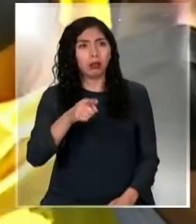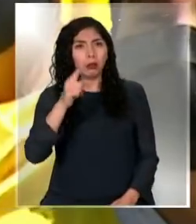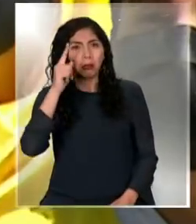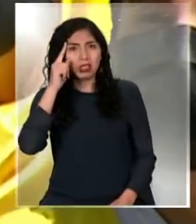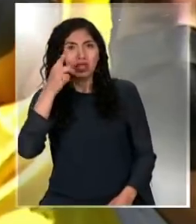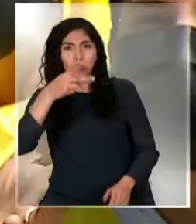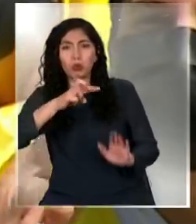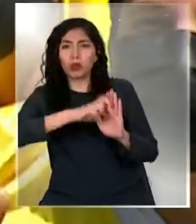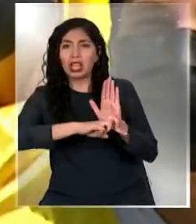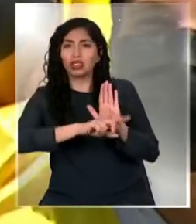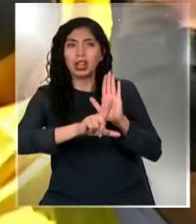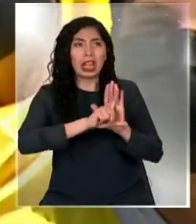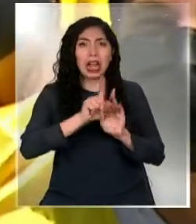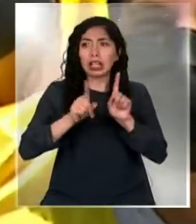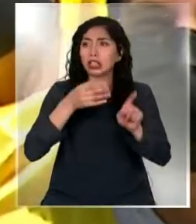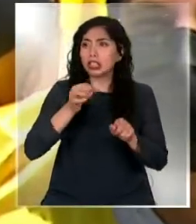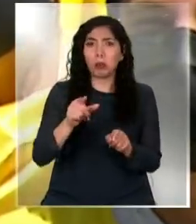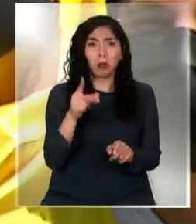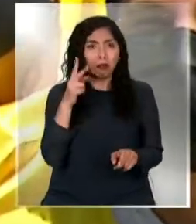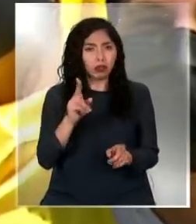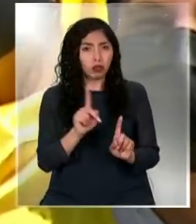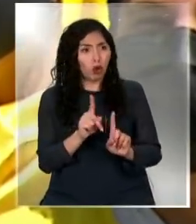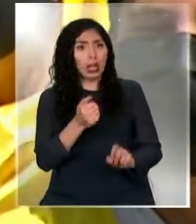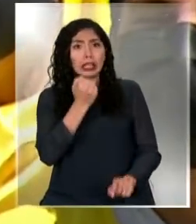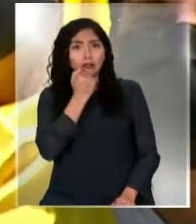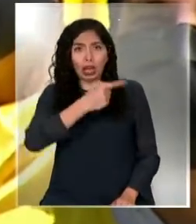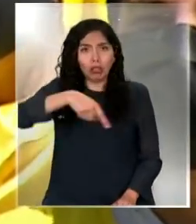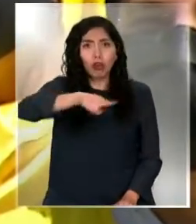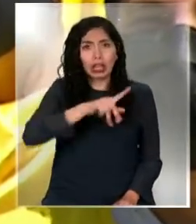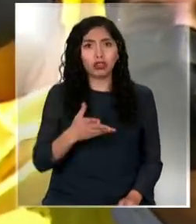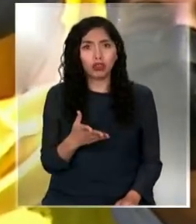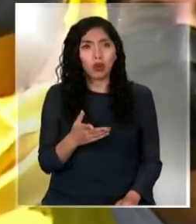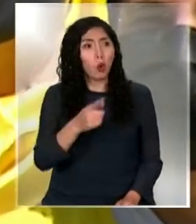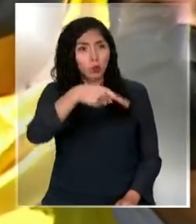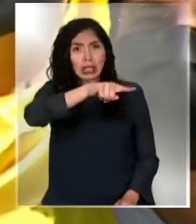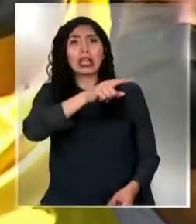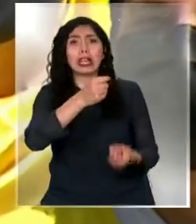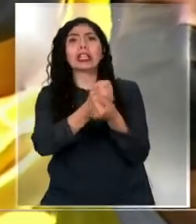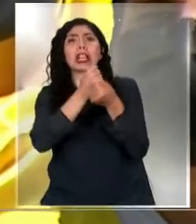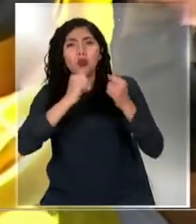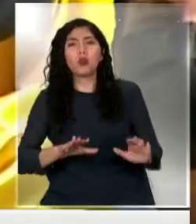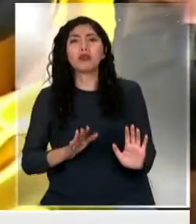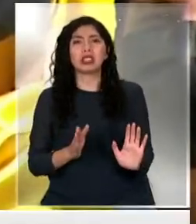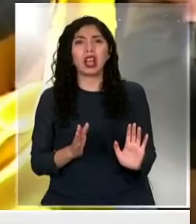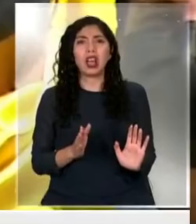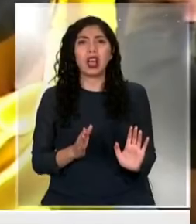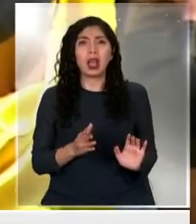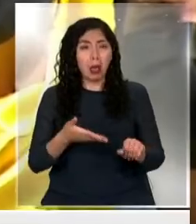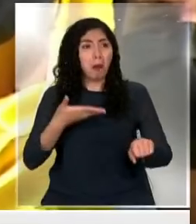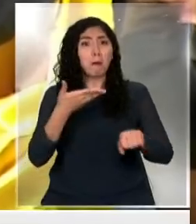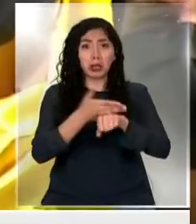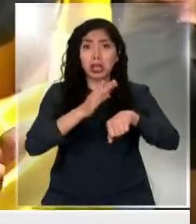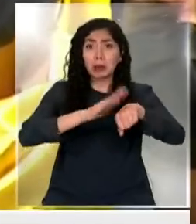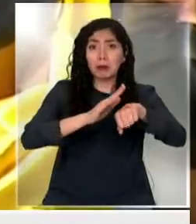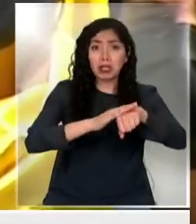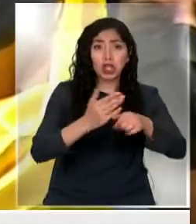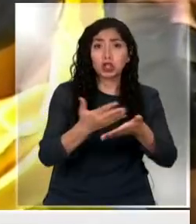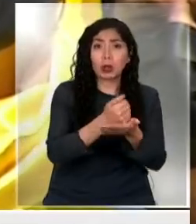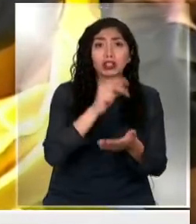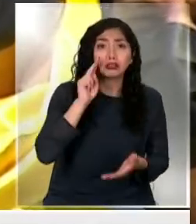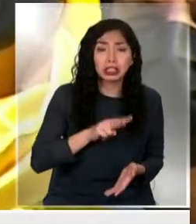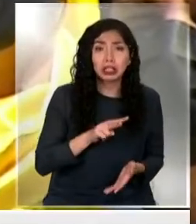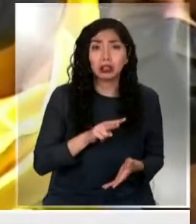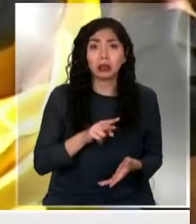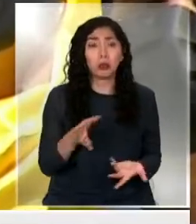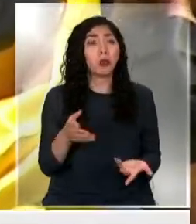de ley? Creo que alguien está equivocado. Los que están equivocados son ellos. Renuncien a sus cargos, pídanse permiso de goce de sueldo y así no hablamos de los